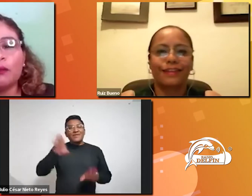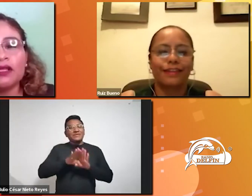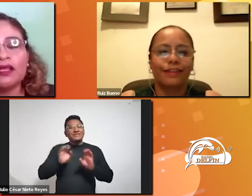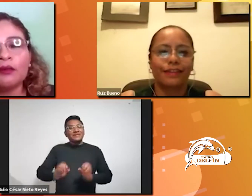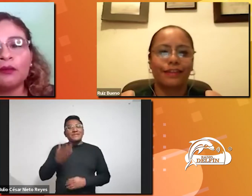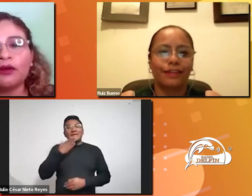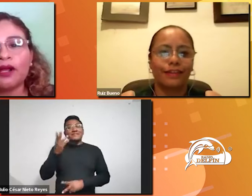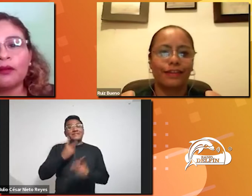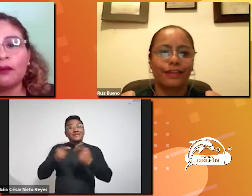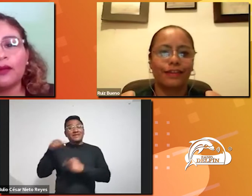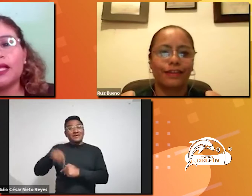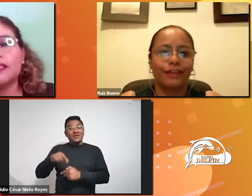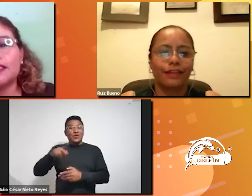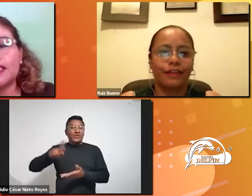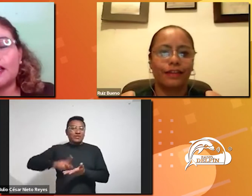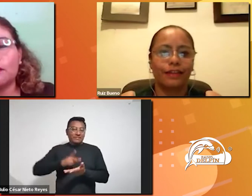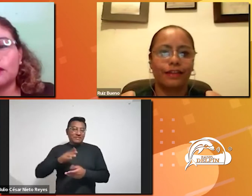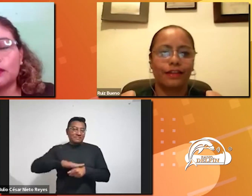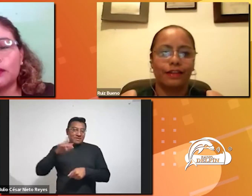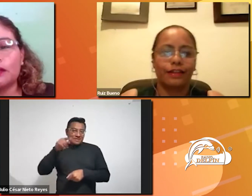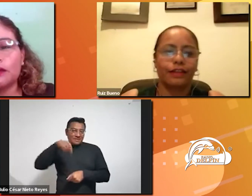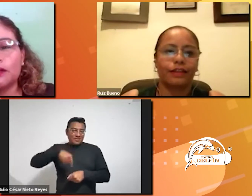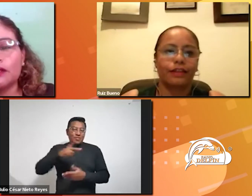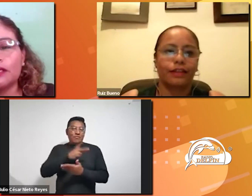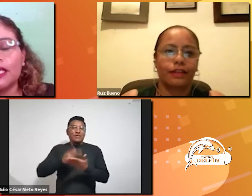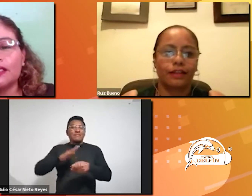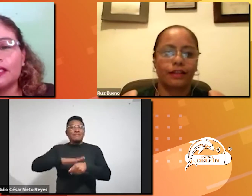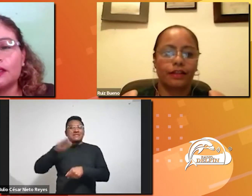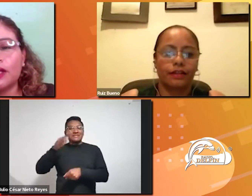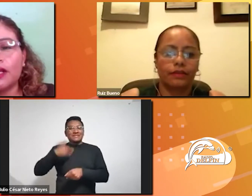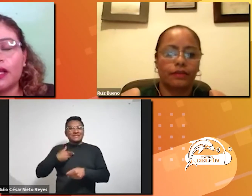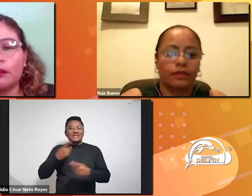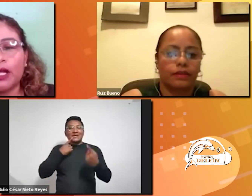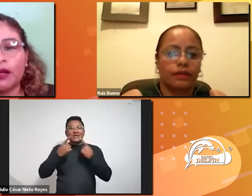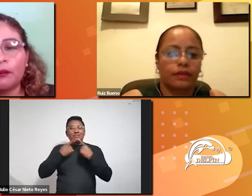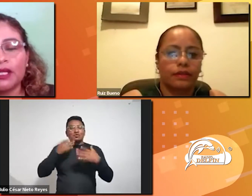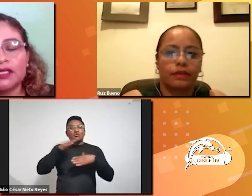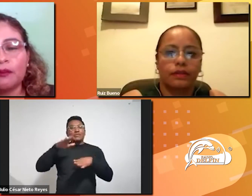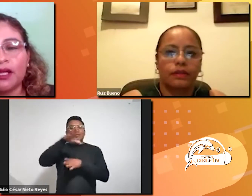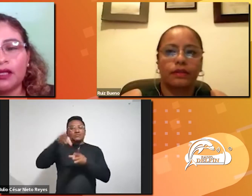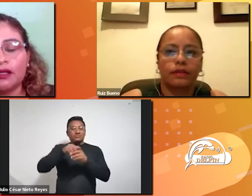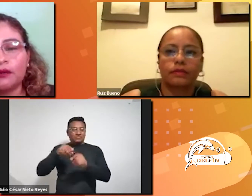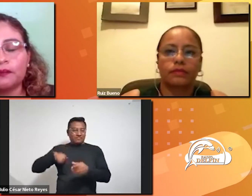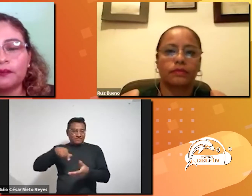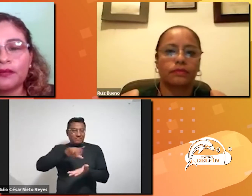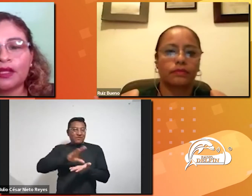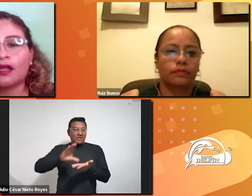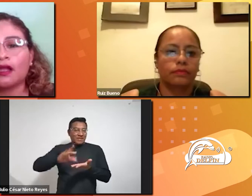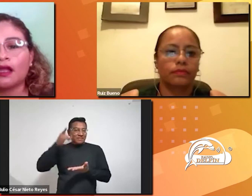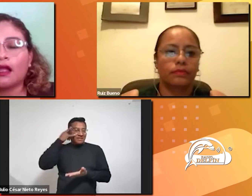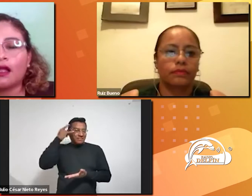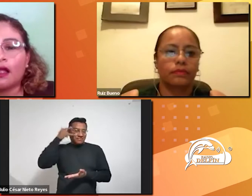Bienvenido nuevamente a un programa más de Charlemos sobre Inclusión desde Ciudad del Carmen, Campeche, México.